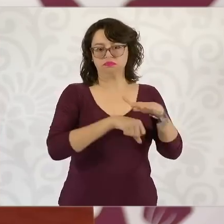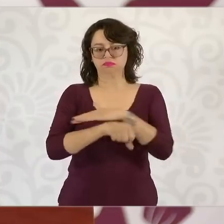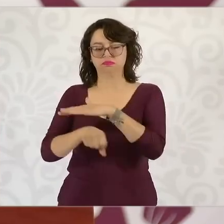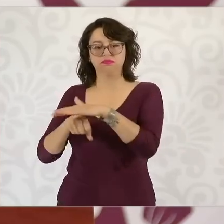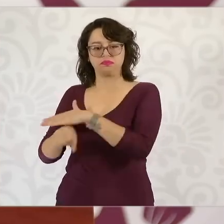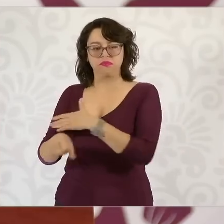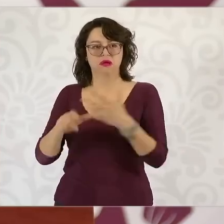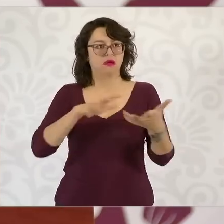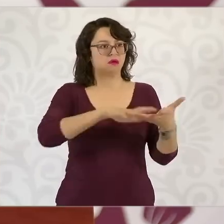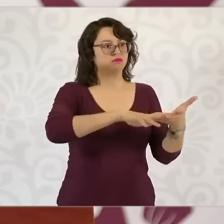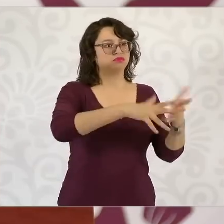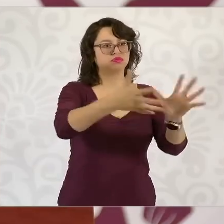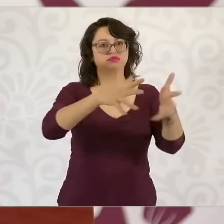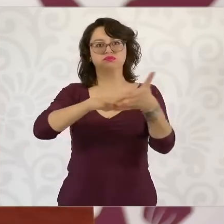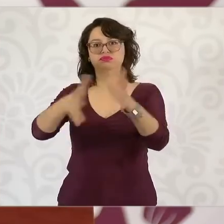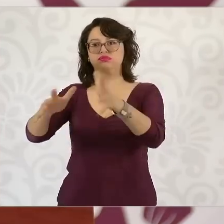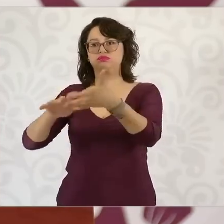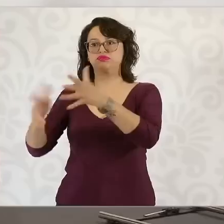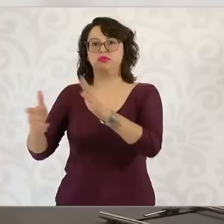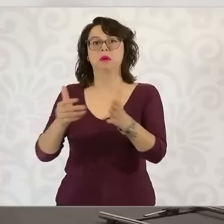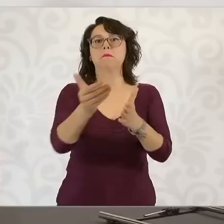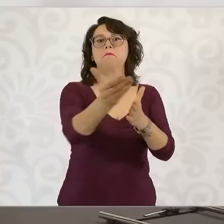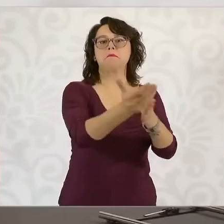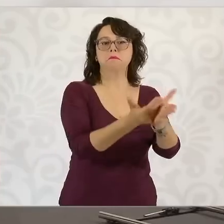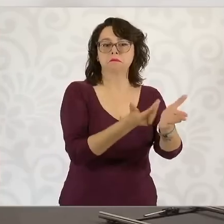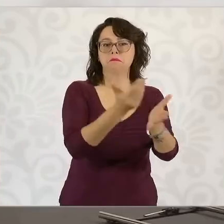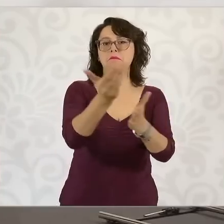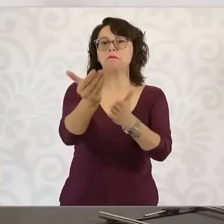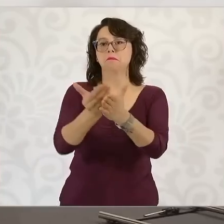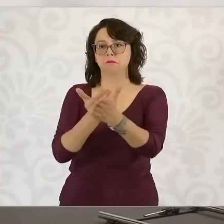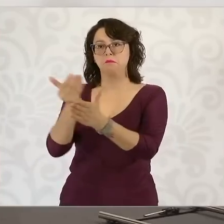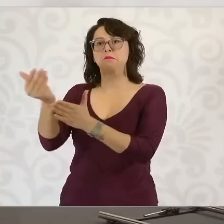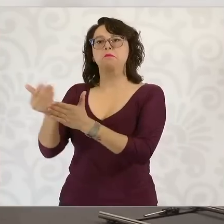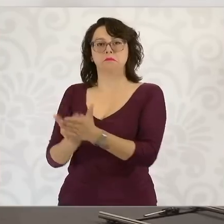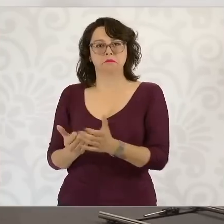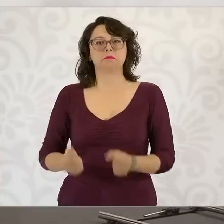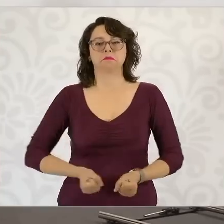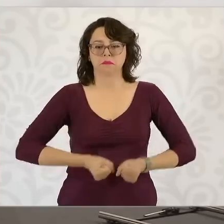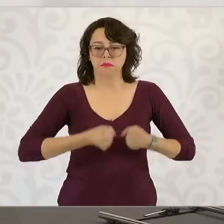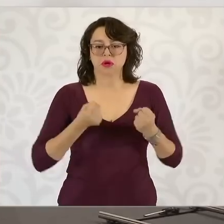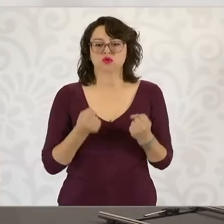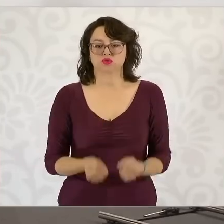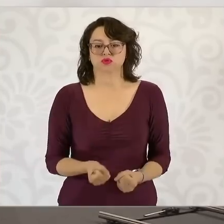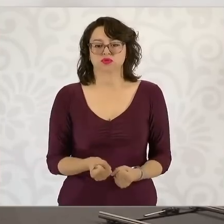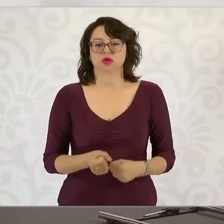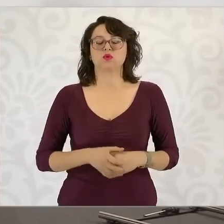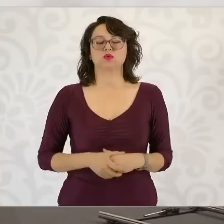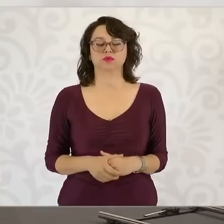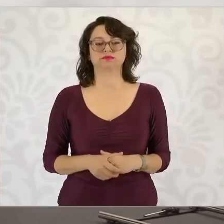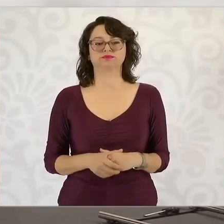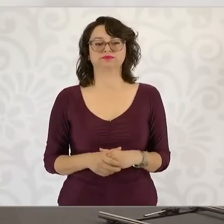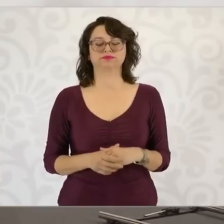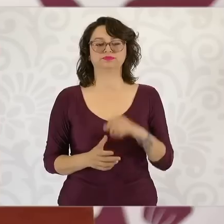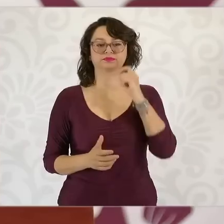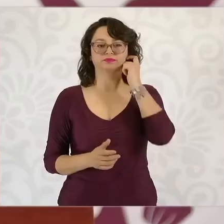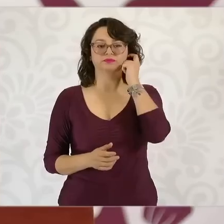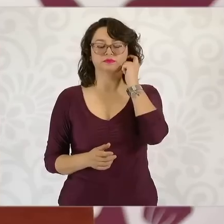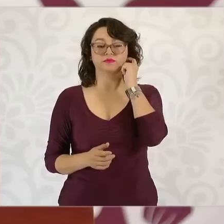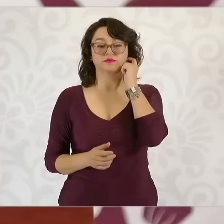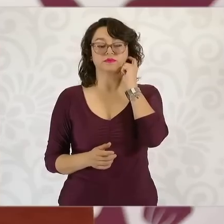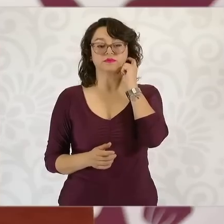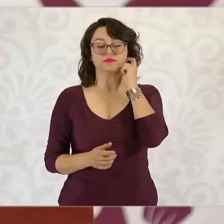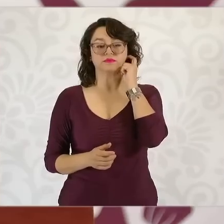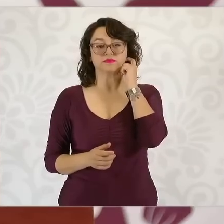por lo que estamos seguros que estas detenciones tendrán un impacto en la disminución de la incidencia delictiva en sus zonas de operación, como ya se ve